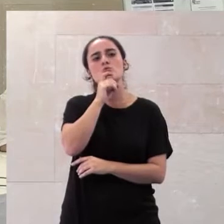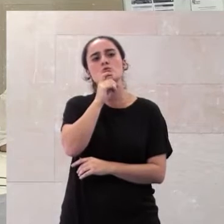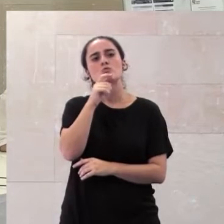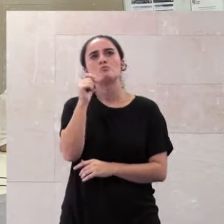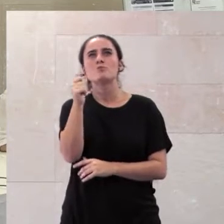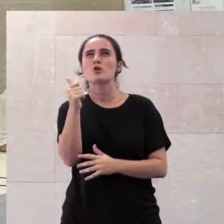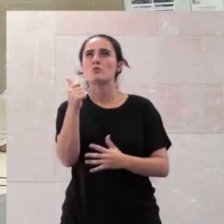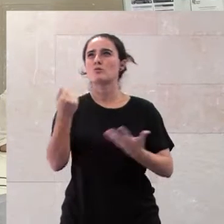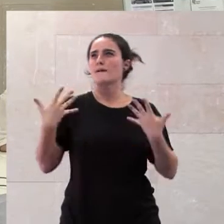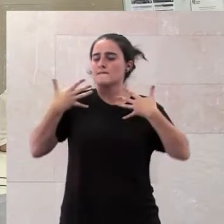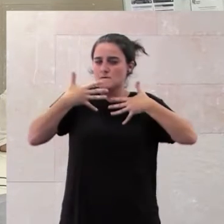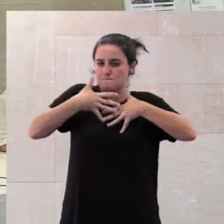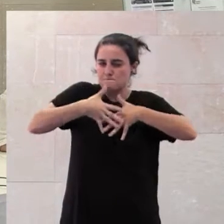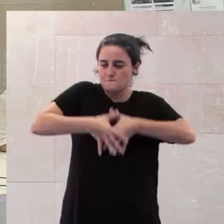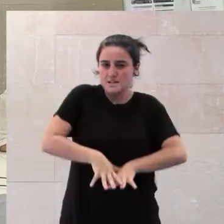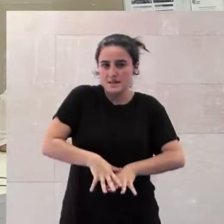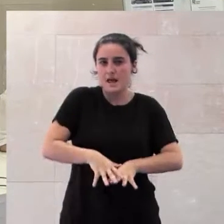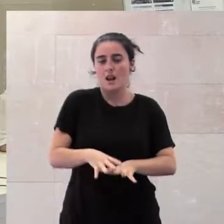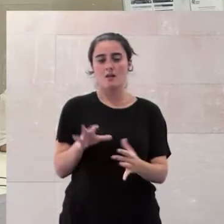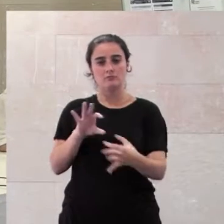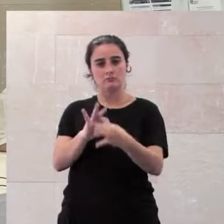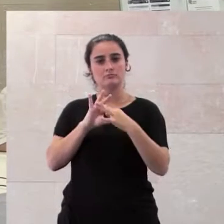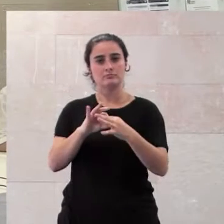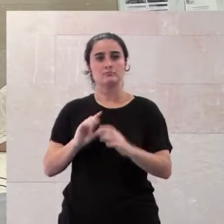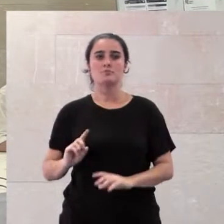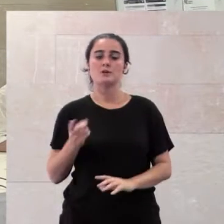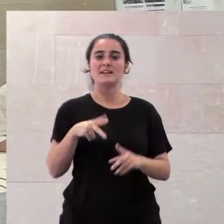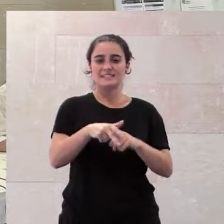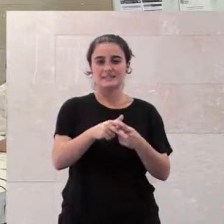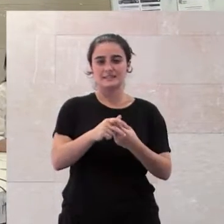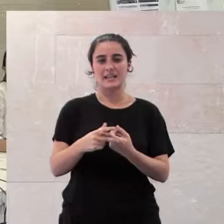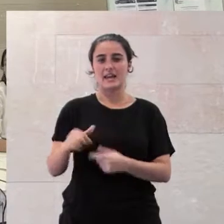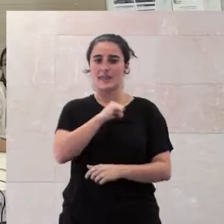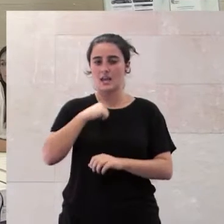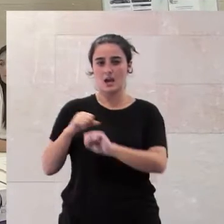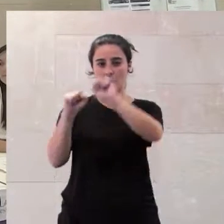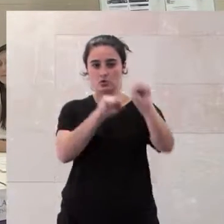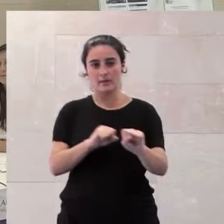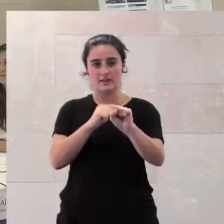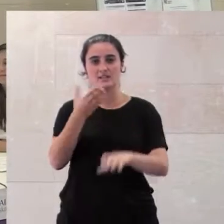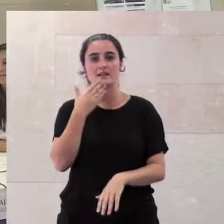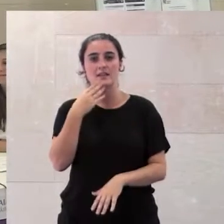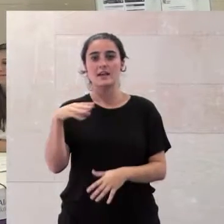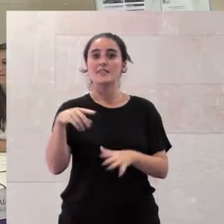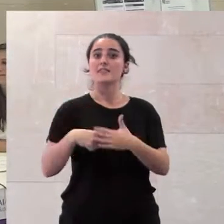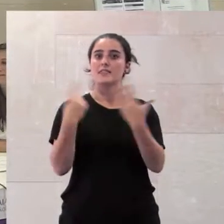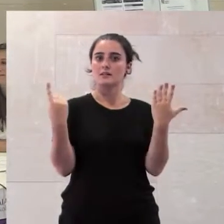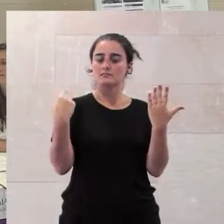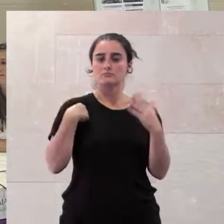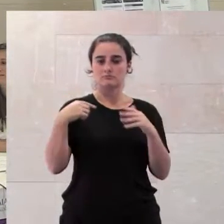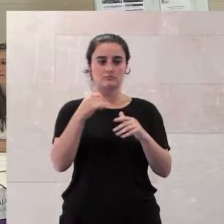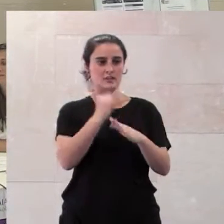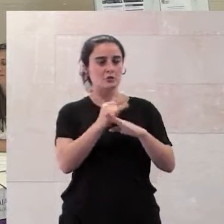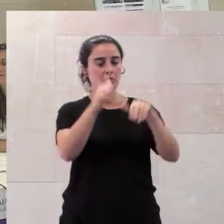con eso visceral, ¿no? Yo hice mi primer taller de autodefensa con 16 años, que en el instituto vimos en un corcho que se ofertaba un taller